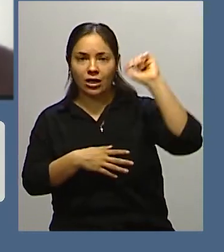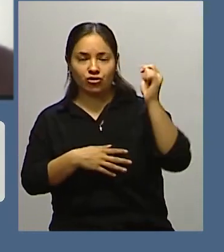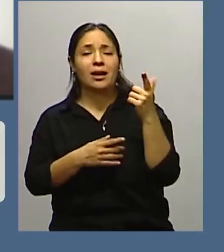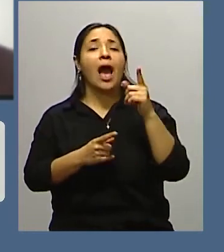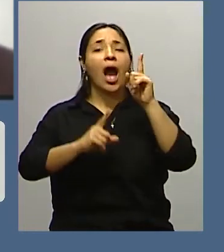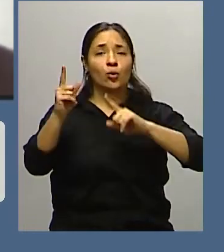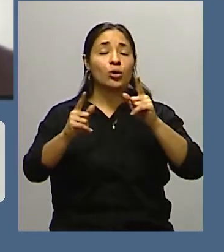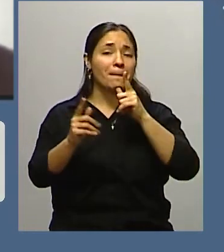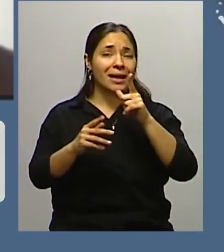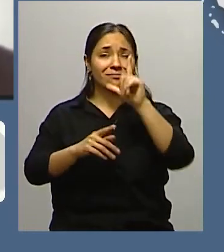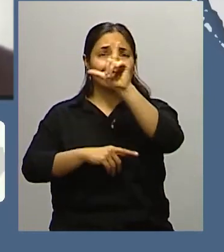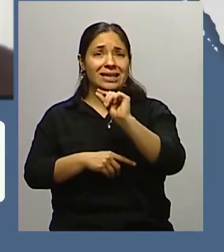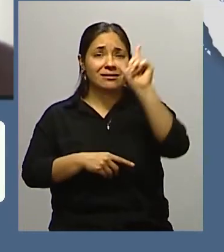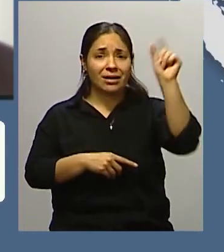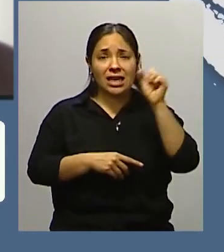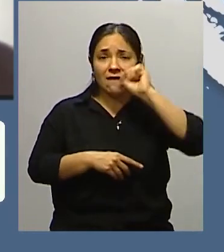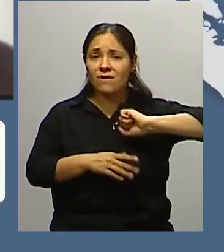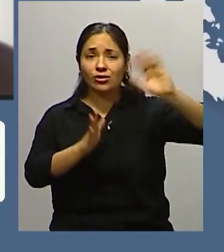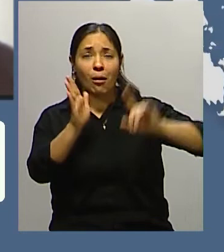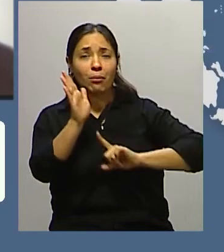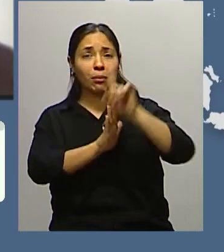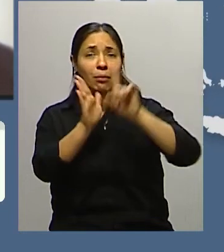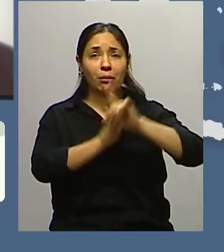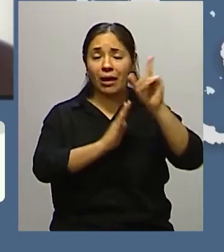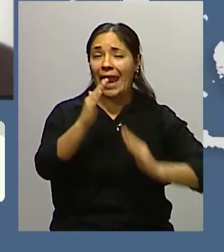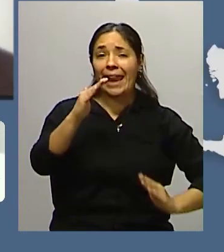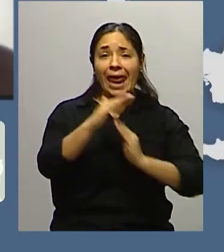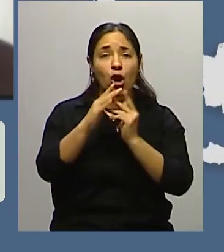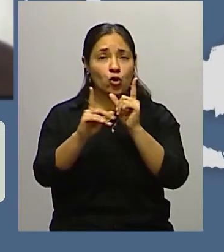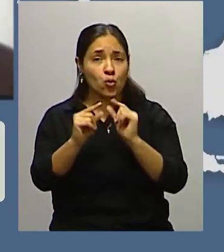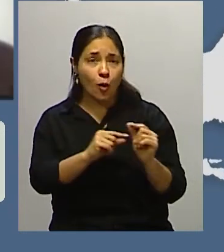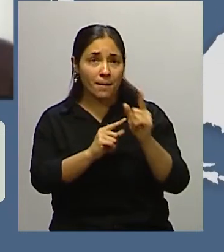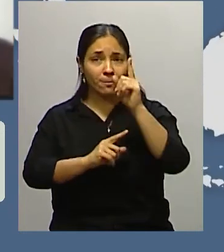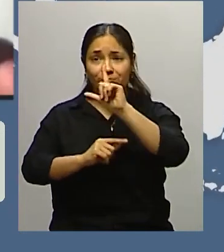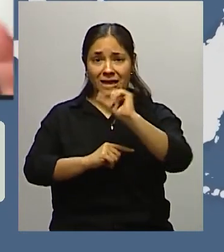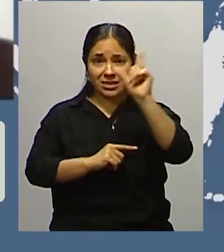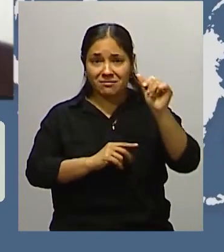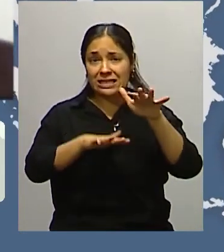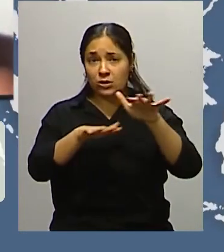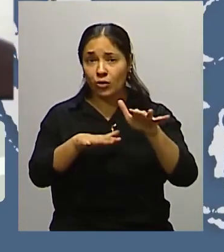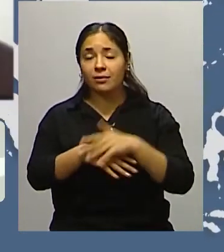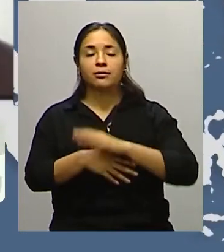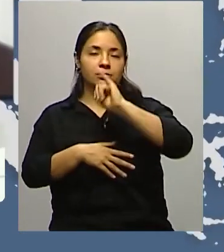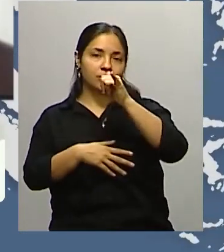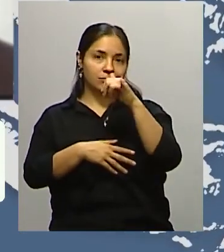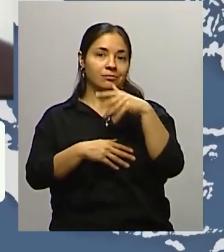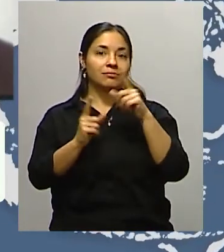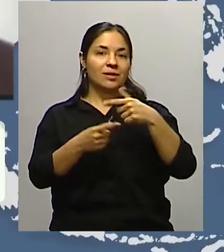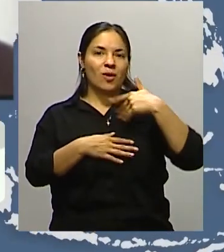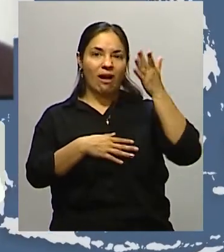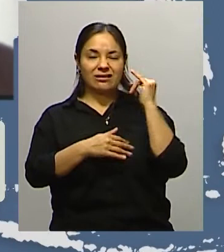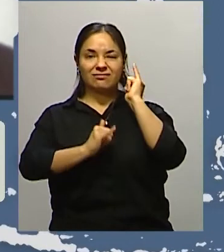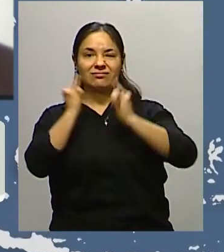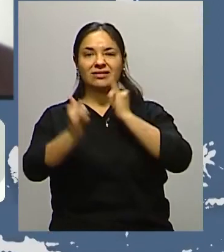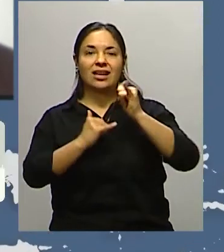récord. Exactamente. Sí, esto, yo antes, en el primer bloque, rozamos ese tema, ¿no? Sí. La